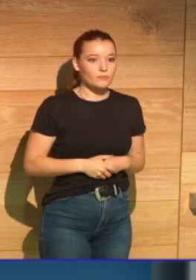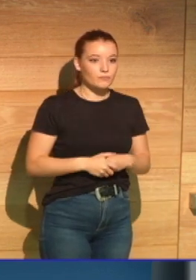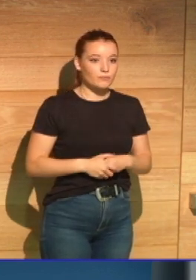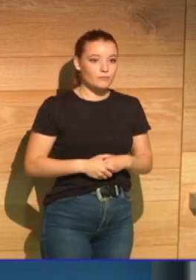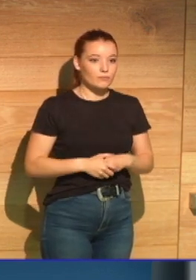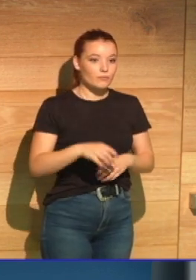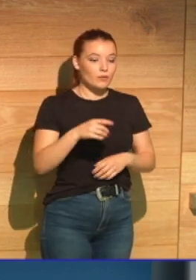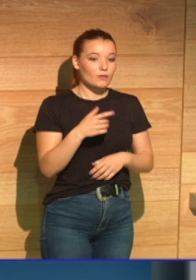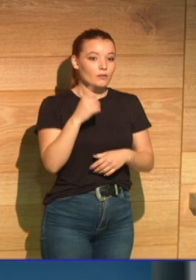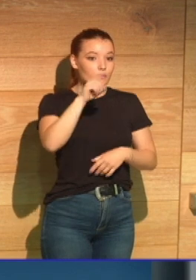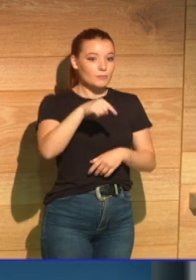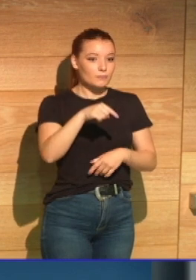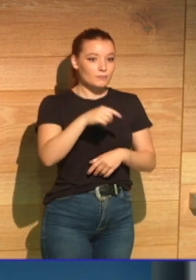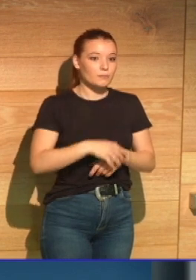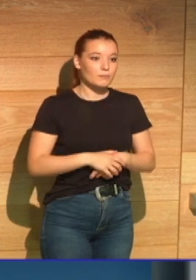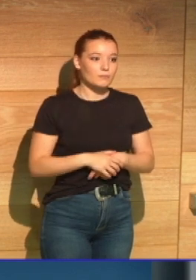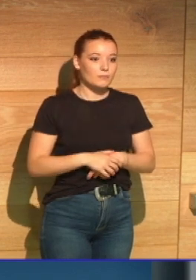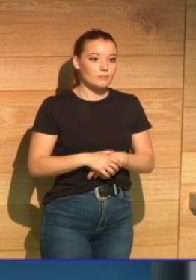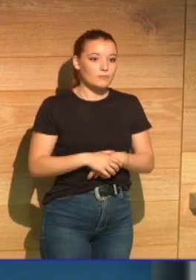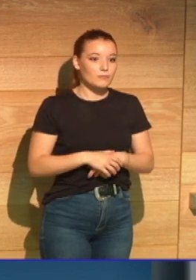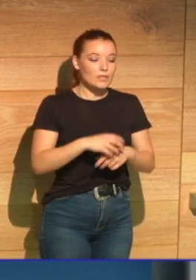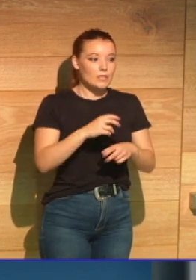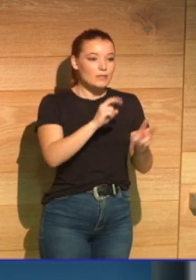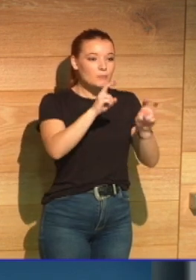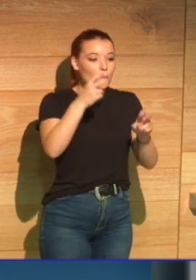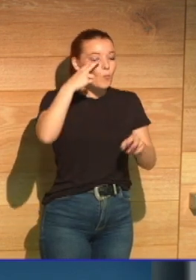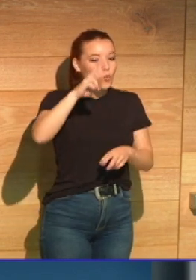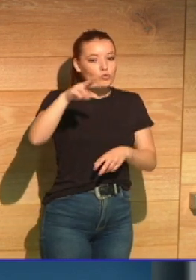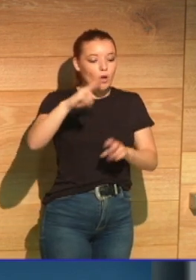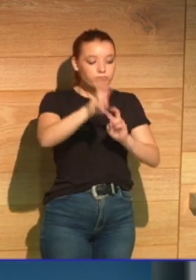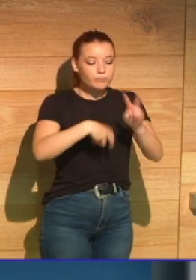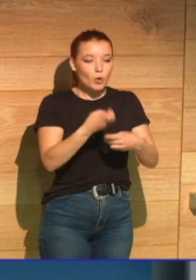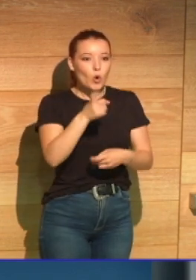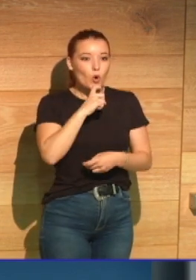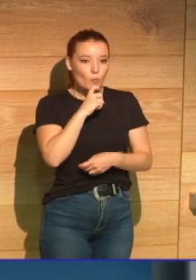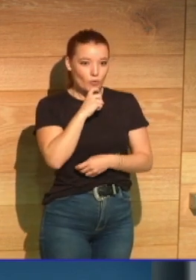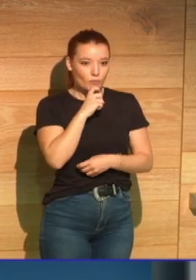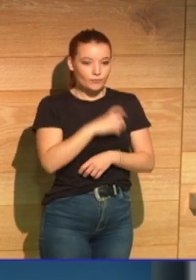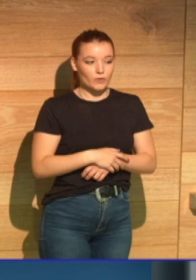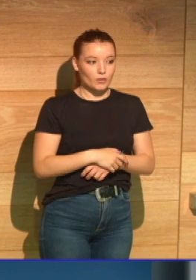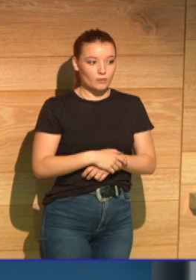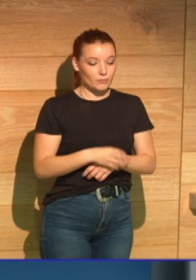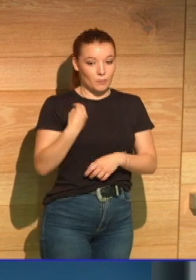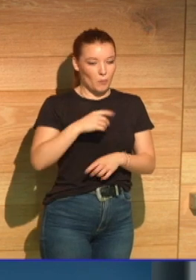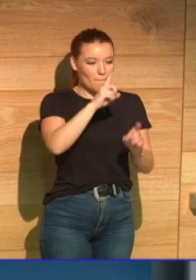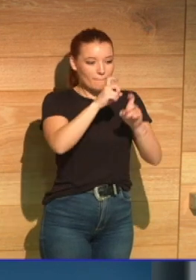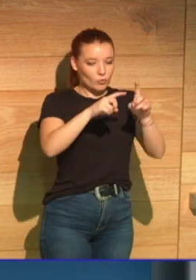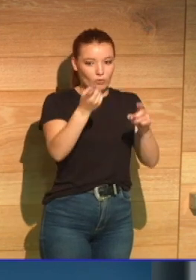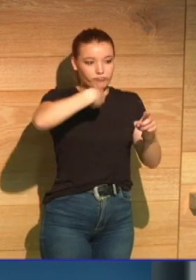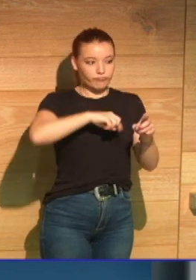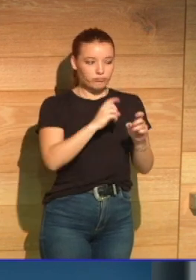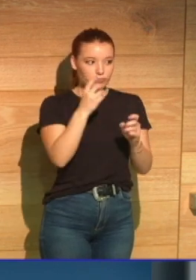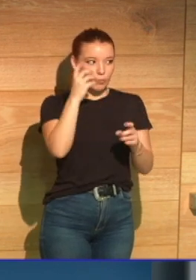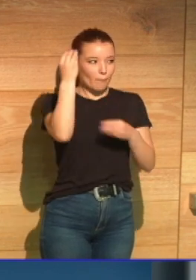es esencial. ¿Cómo se han reinventado los museos en la región? Estas son solo algunas de las preguntas que nos hacemos.